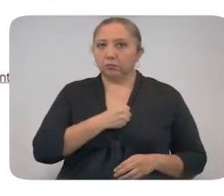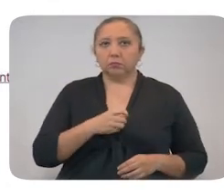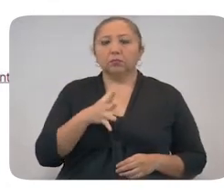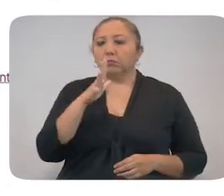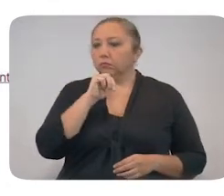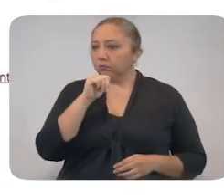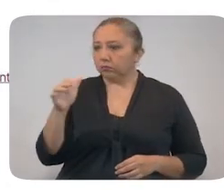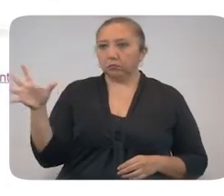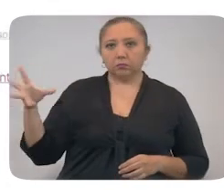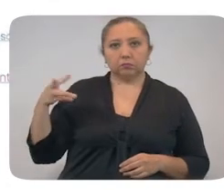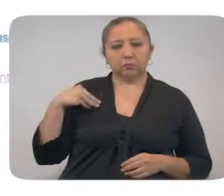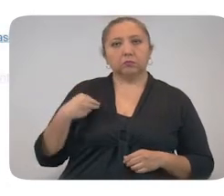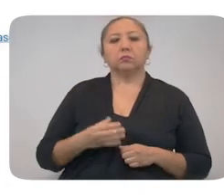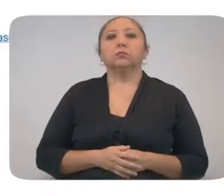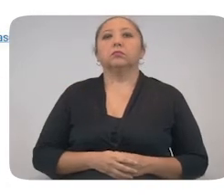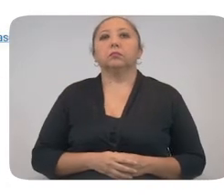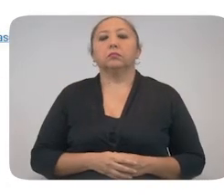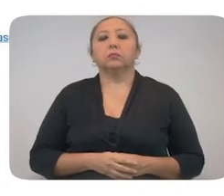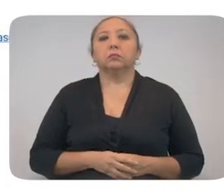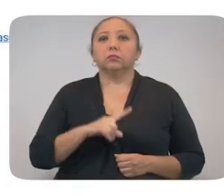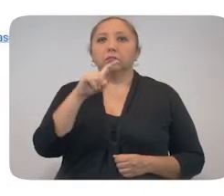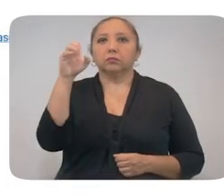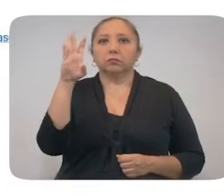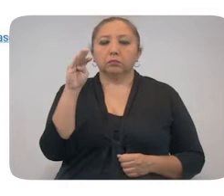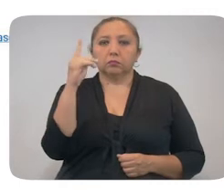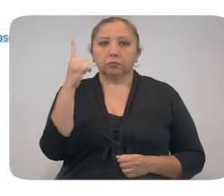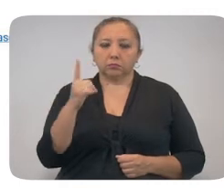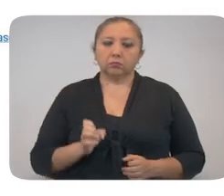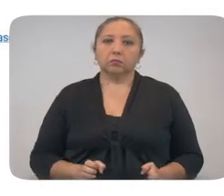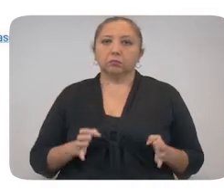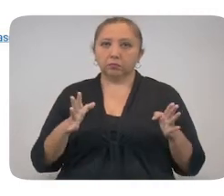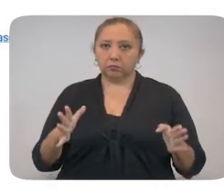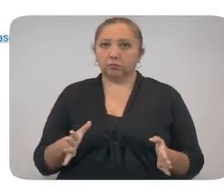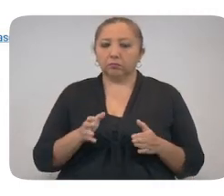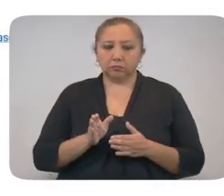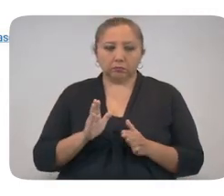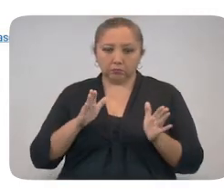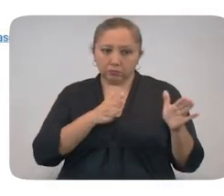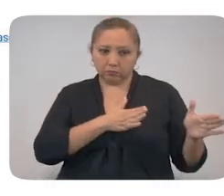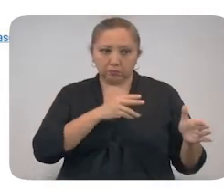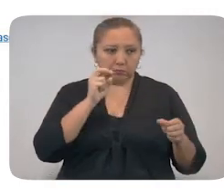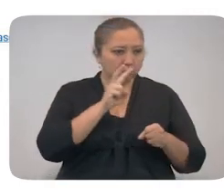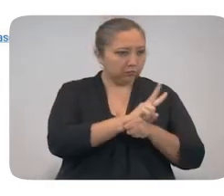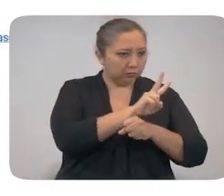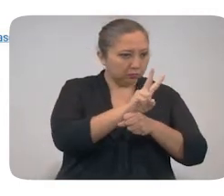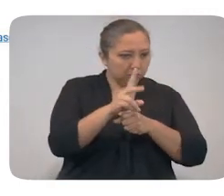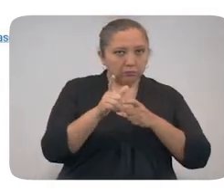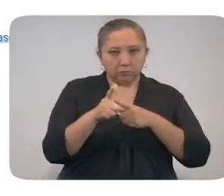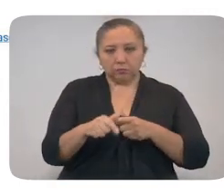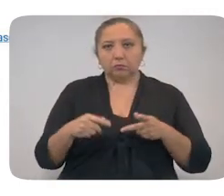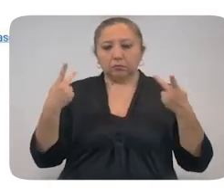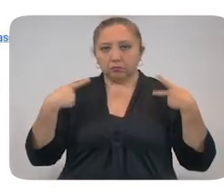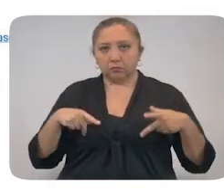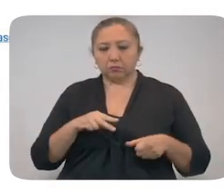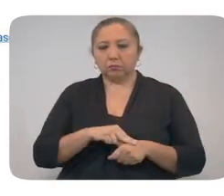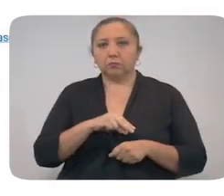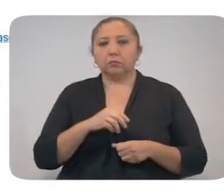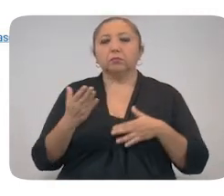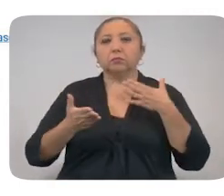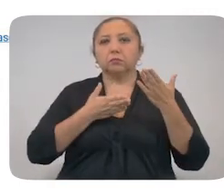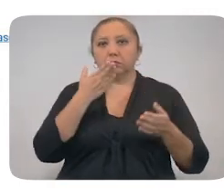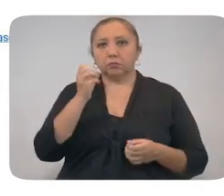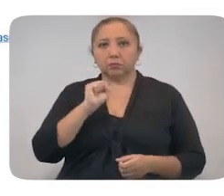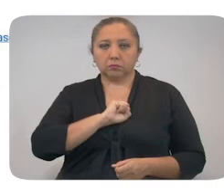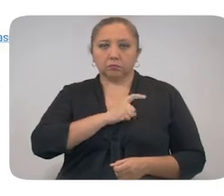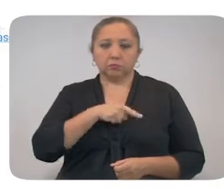presentan síntomas ni pueden contagiar. 191 están estables, aislados y monitoreados constantemente por personal médico de los servicios de